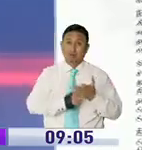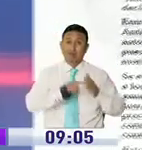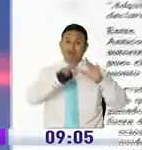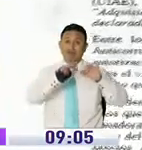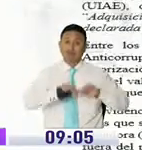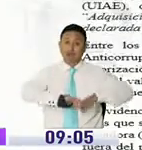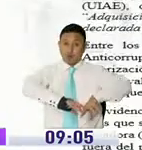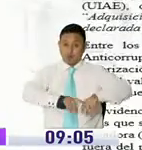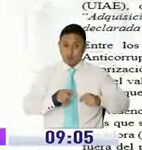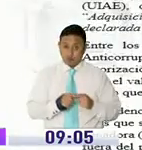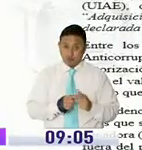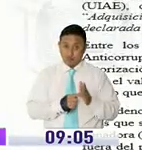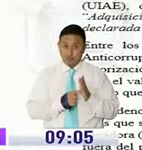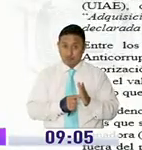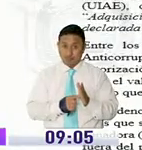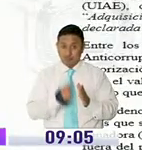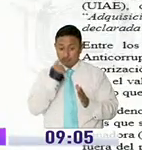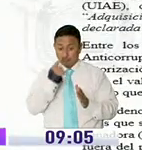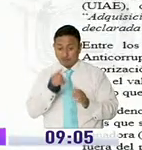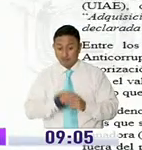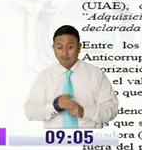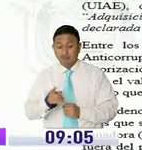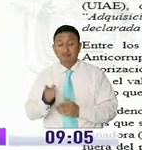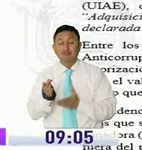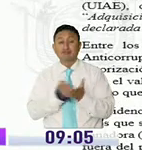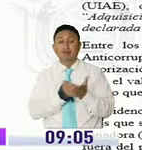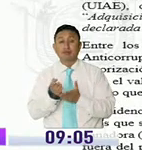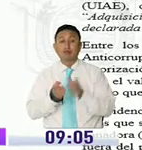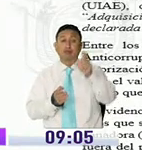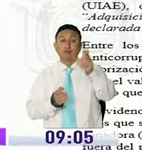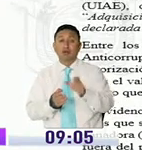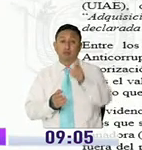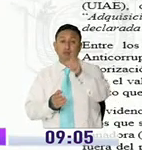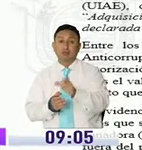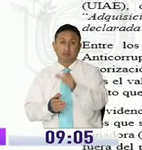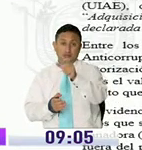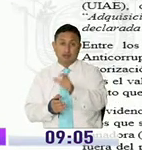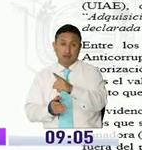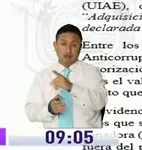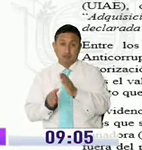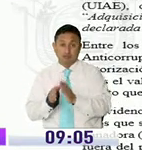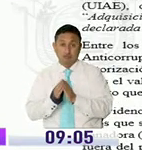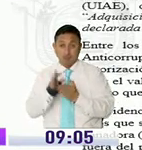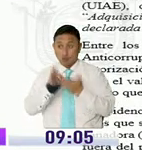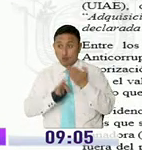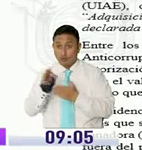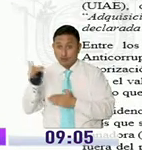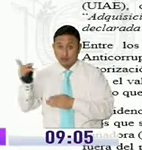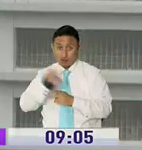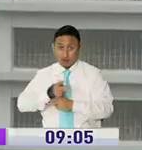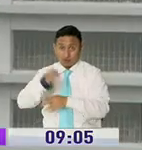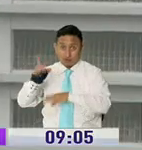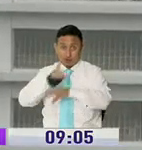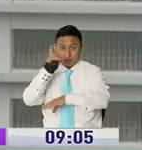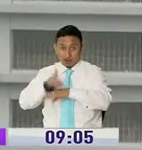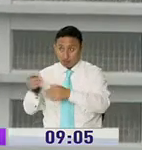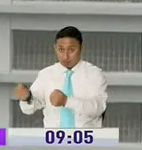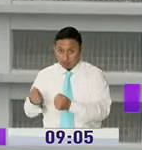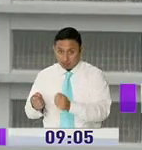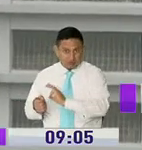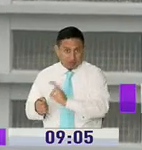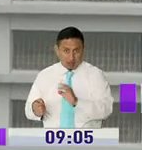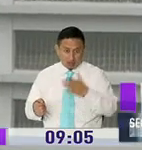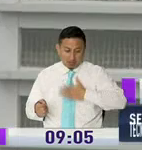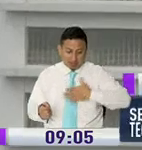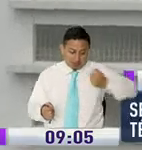Secretaría Anticorrupción, se constató que los servidores involucrados no pidieron autorización al Consejo Directivo del IES.